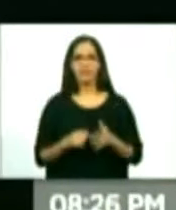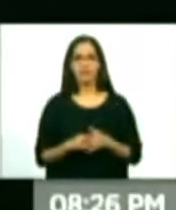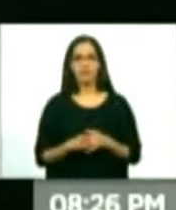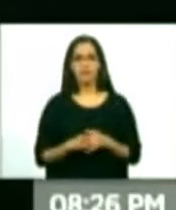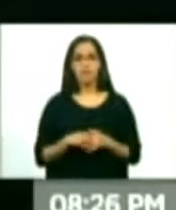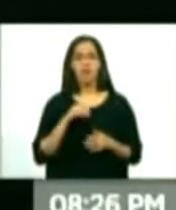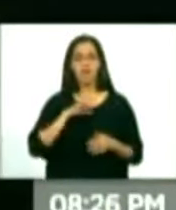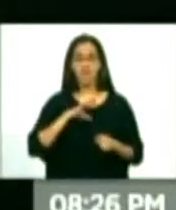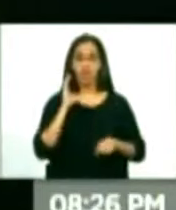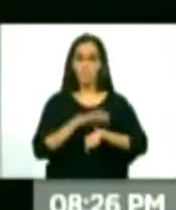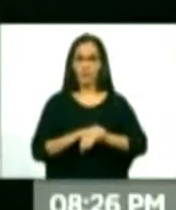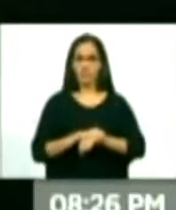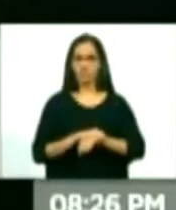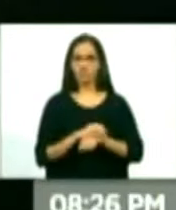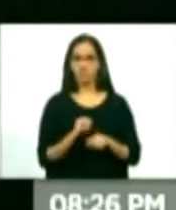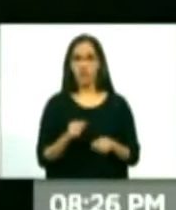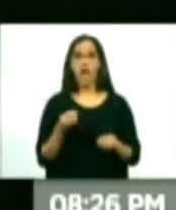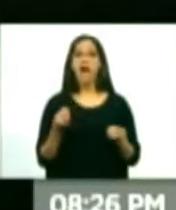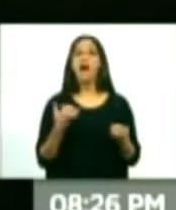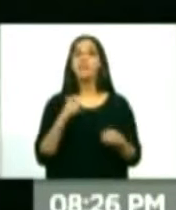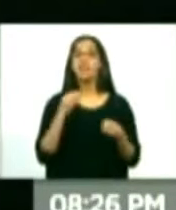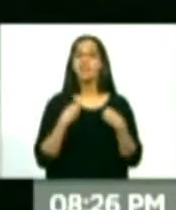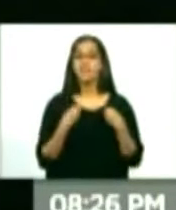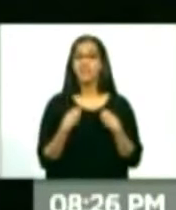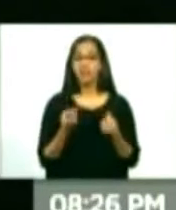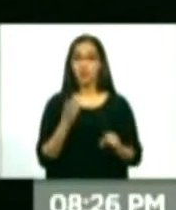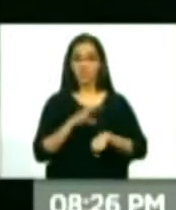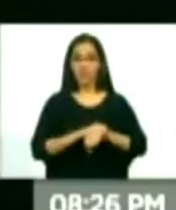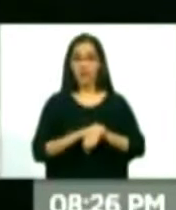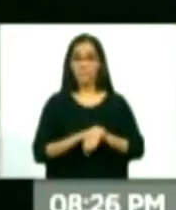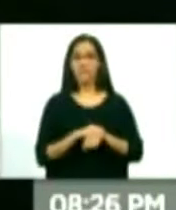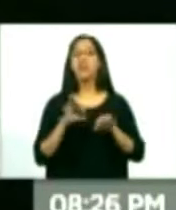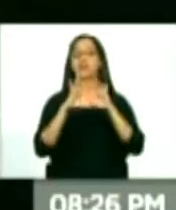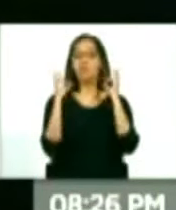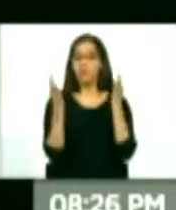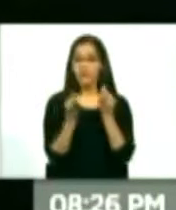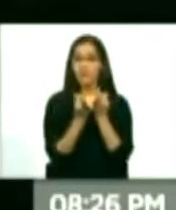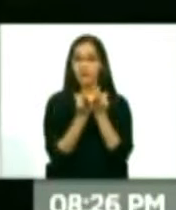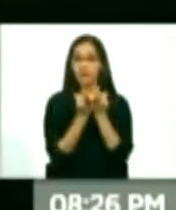estando presos. Y había que sobrevivir, no solo el que estaba preso adentro, sino la familia,